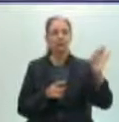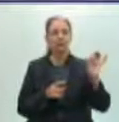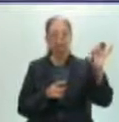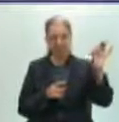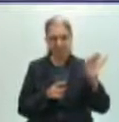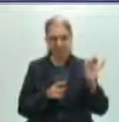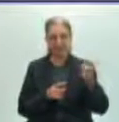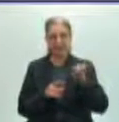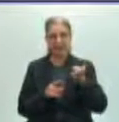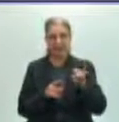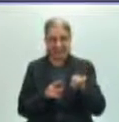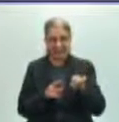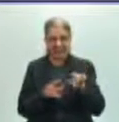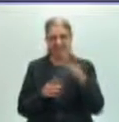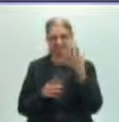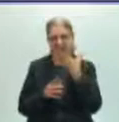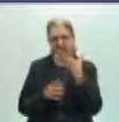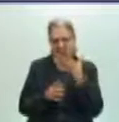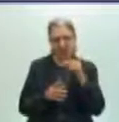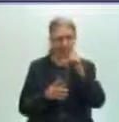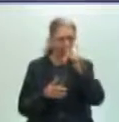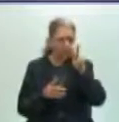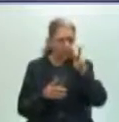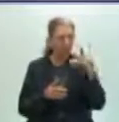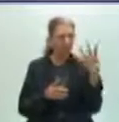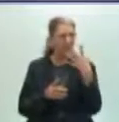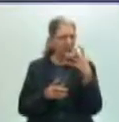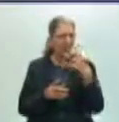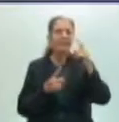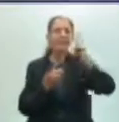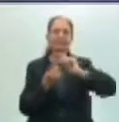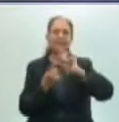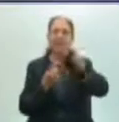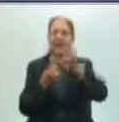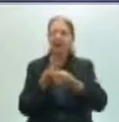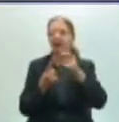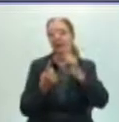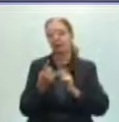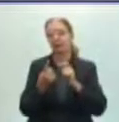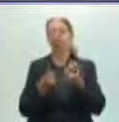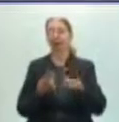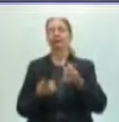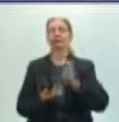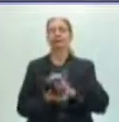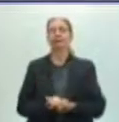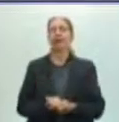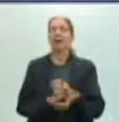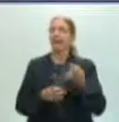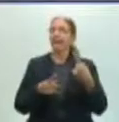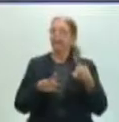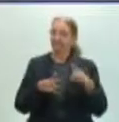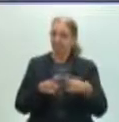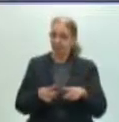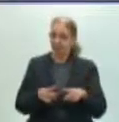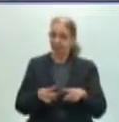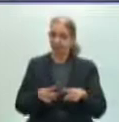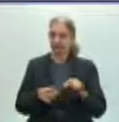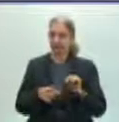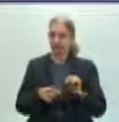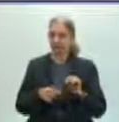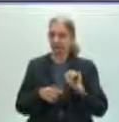el porciento entonces dedicado a la siembra de plátano. Pero ten en cuenta que también nos